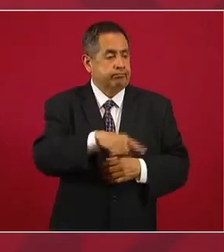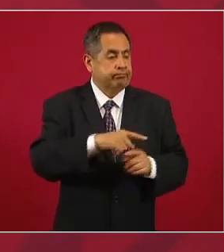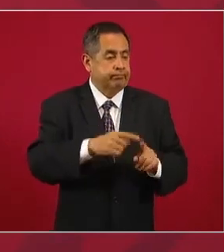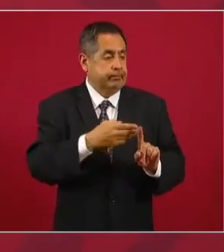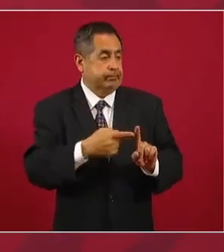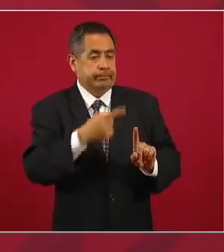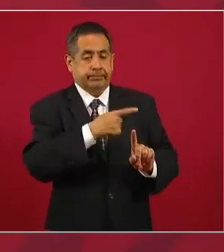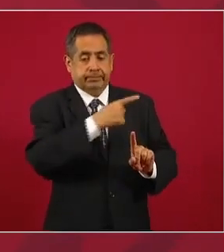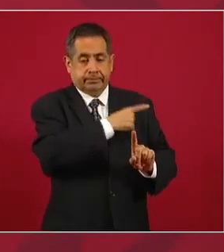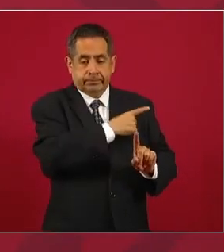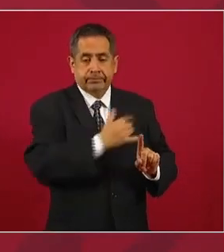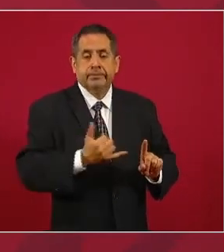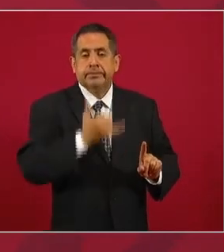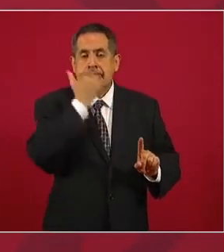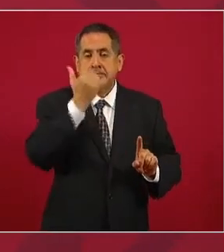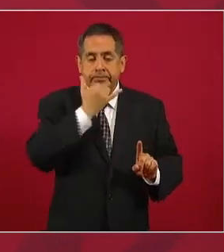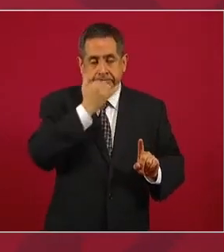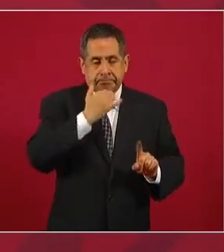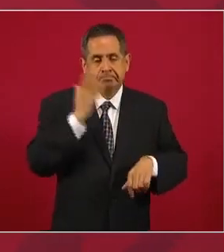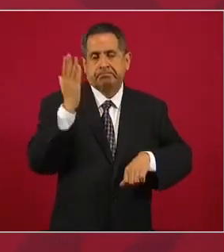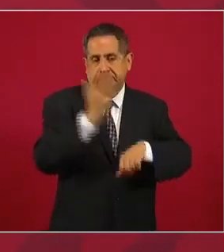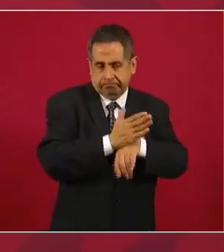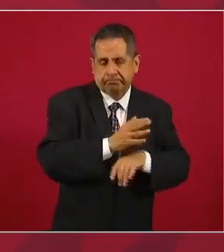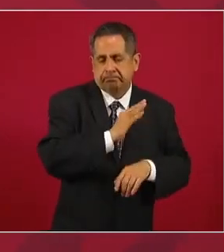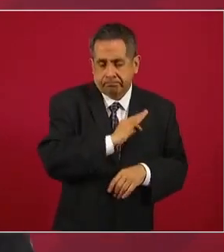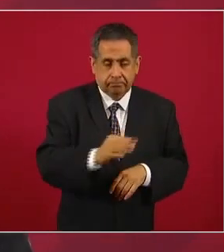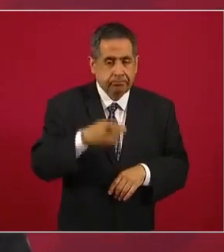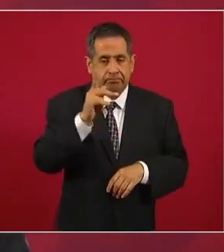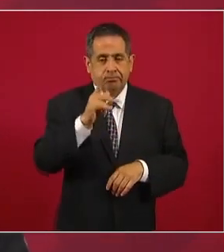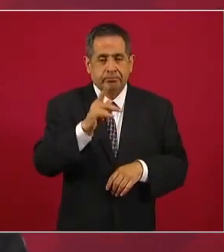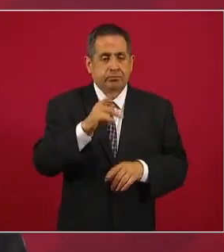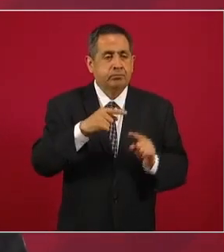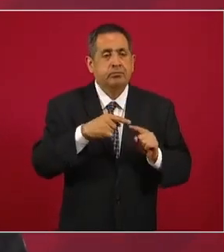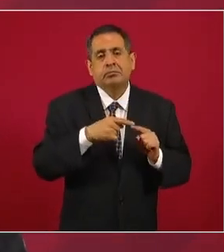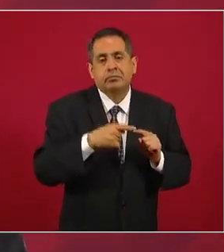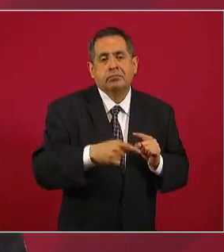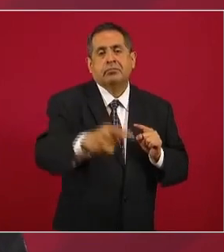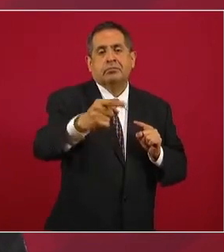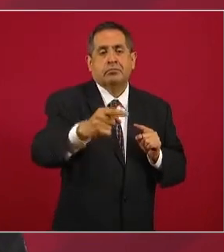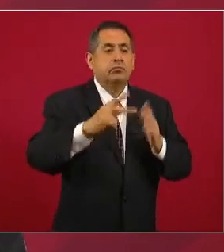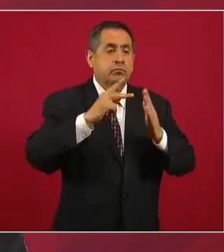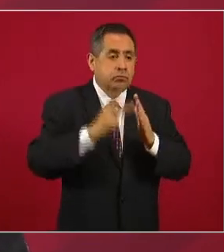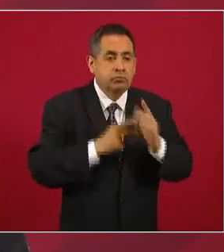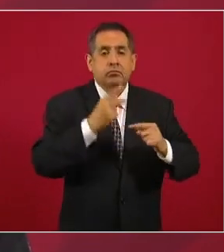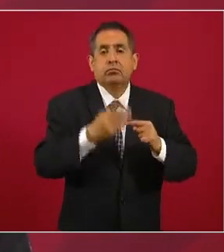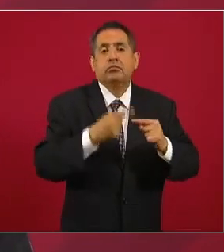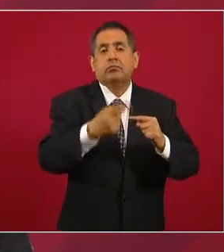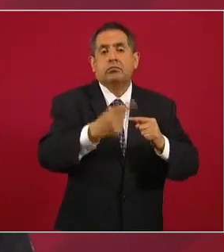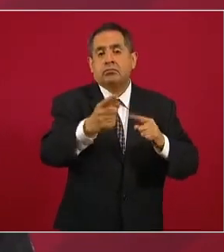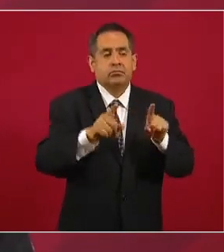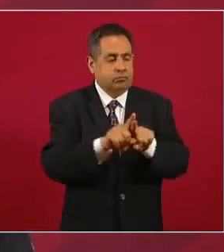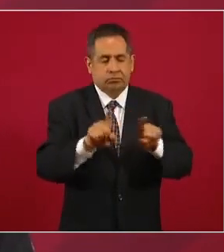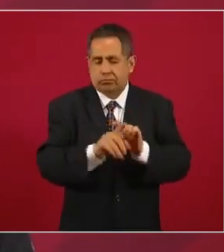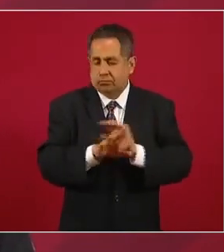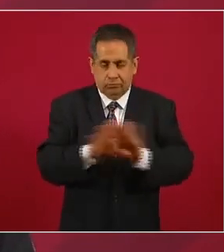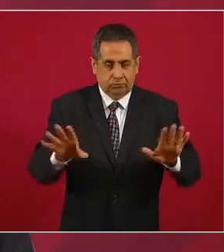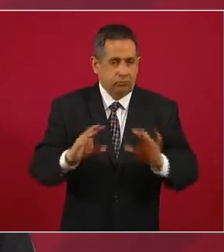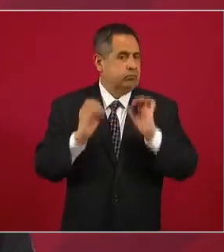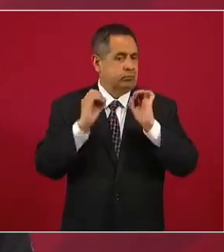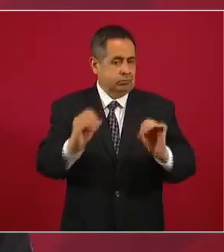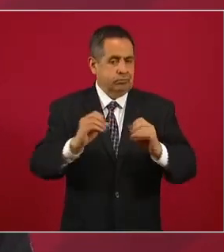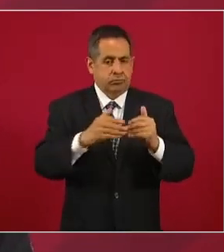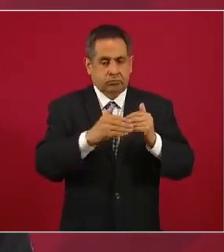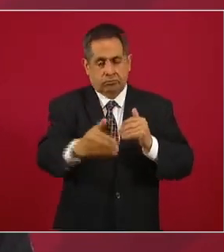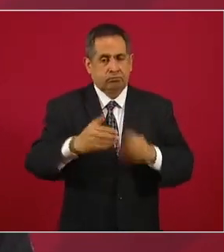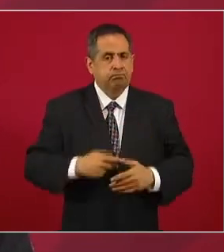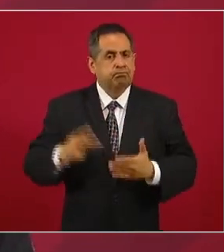del pasado, pero lo fundamental es evitar los delitos del porvenir. He dicho